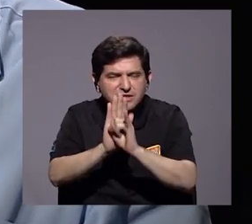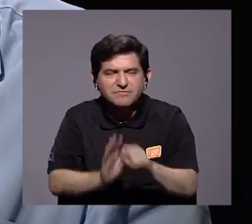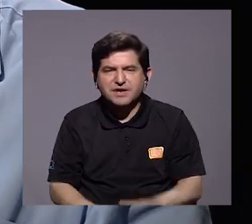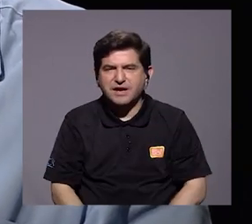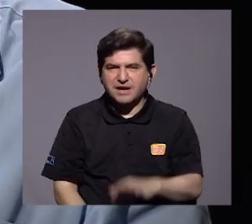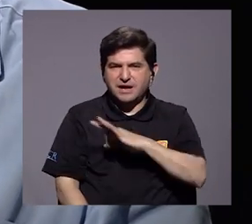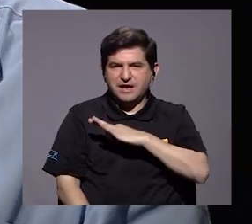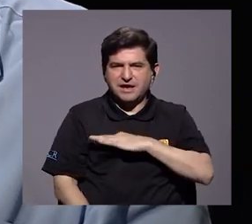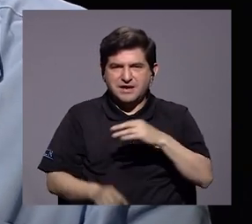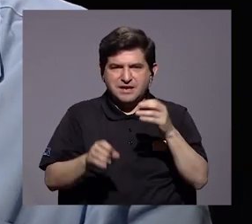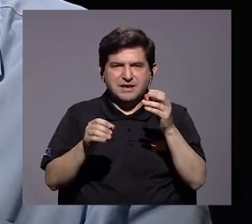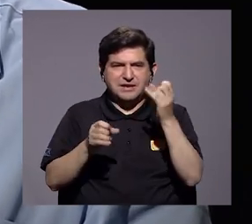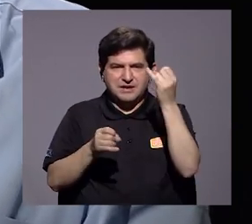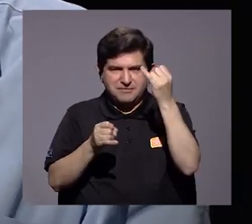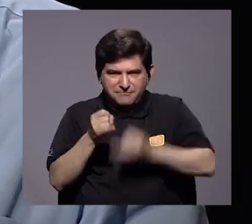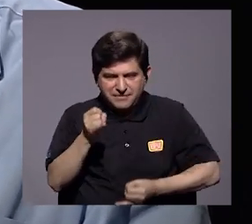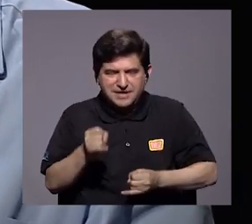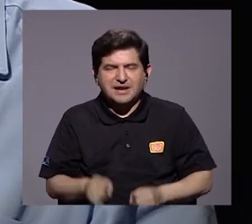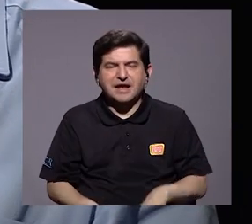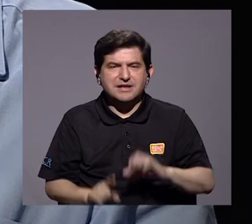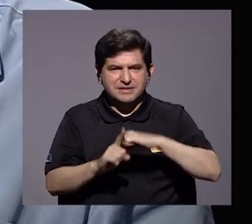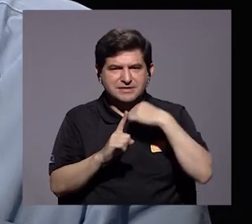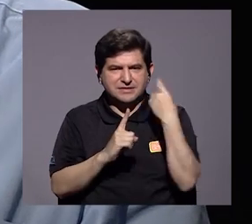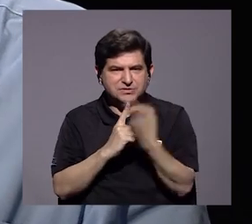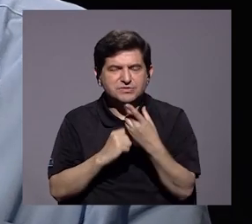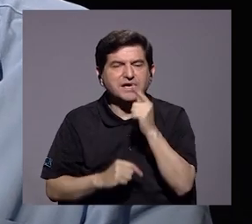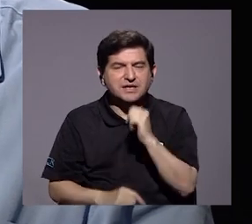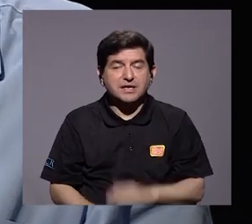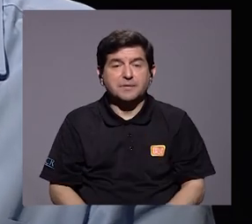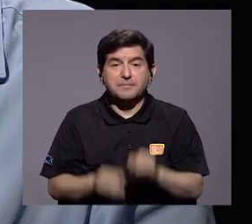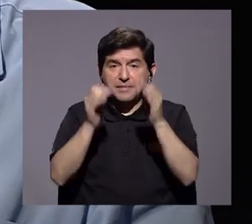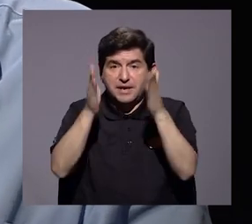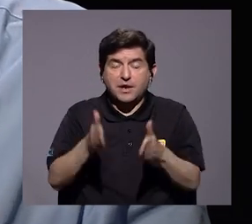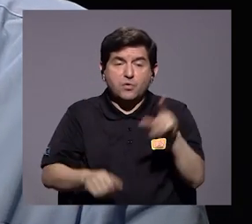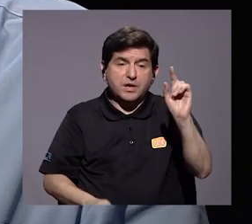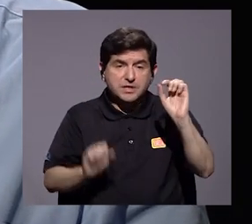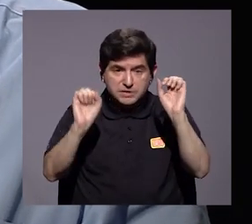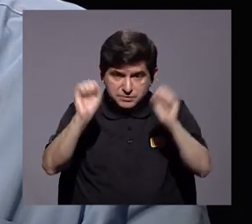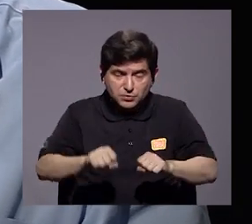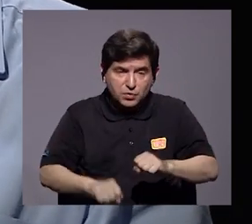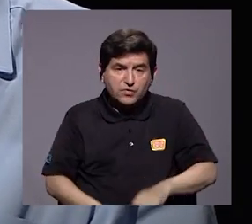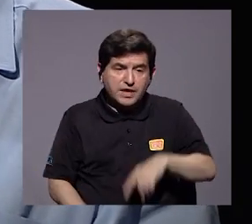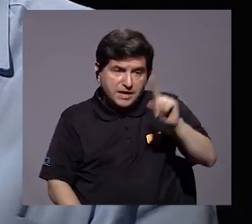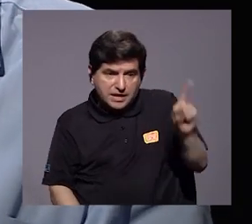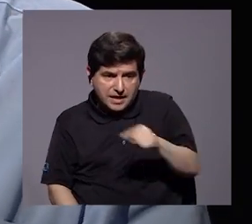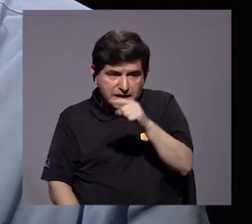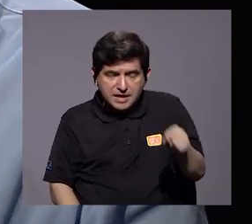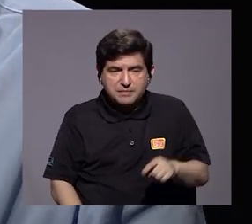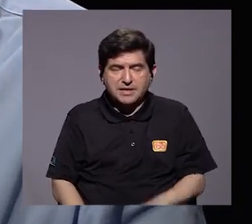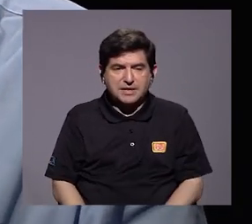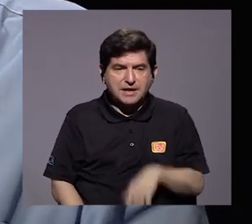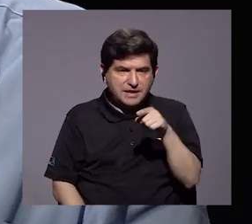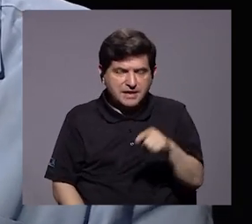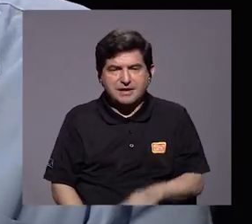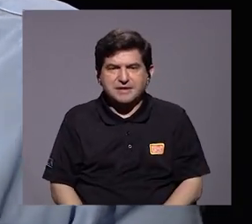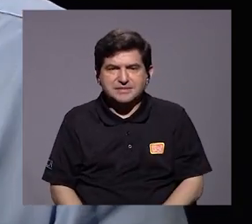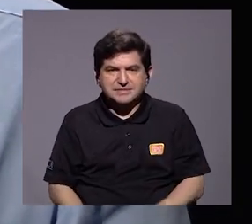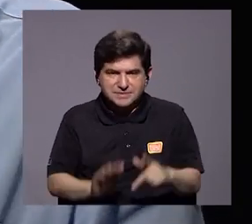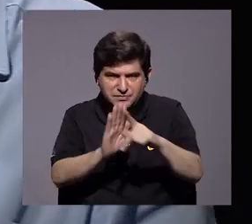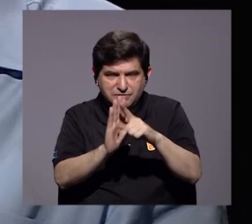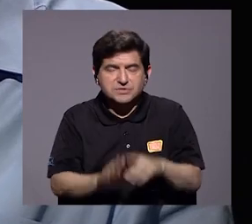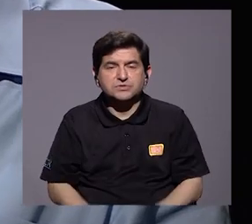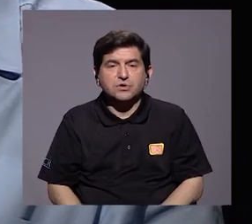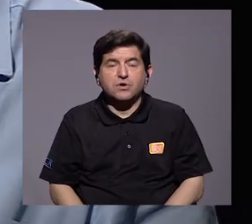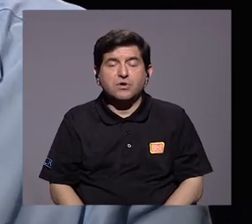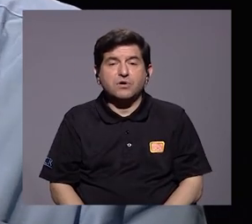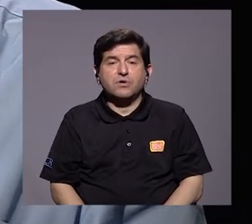los beneficiarios finales de las sociedades entonces ya sea que los jueces tengan el poder de levantar el velo ya sea que tributación tenga el poder de pedirle a